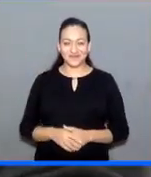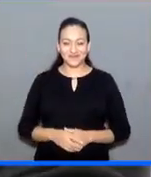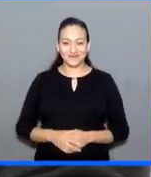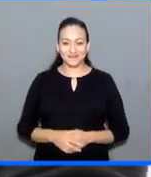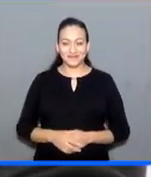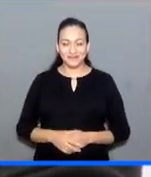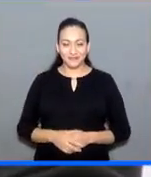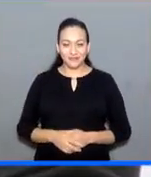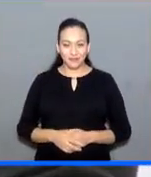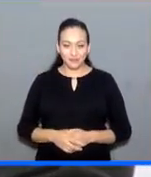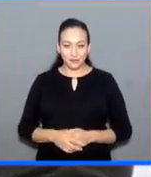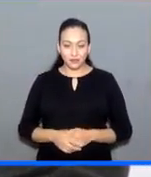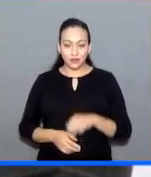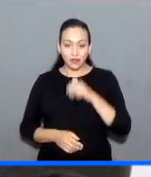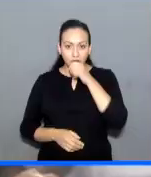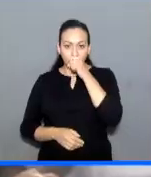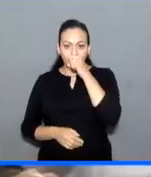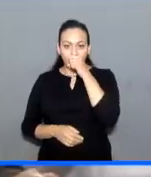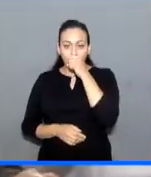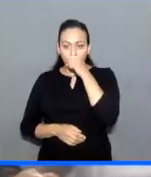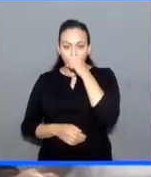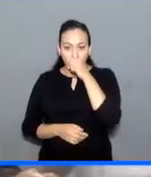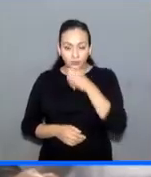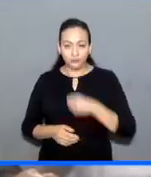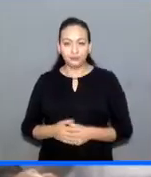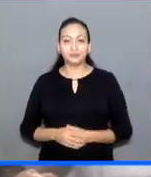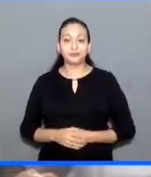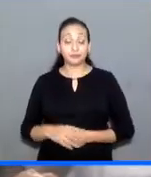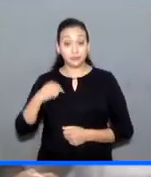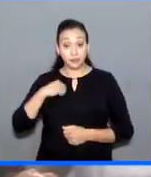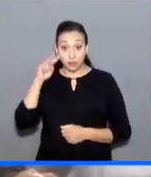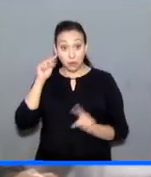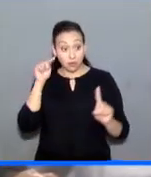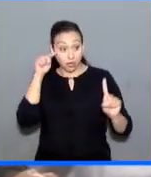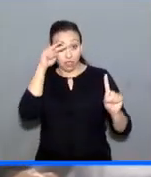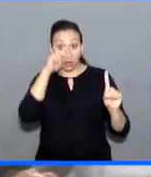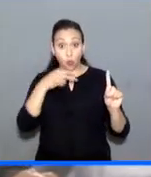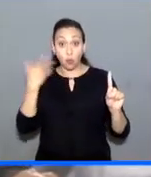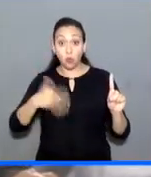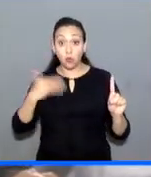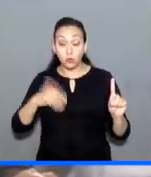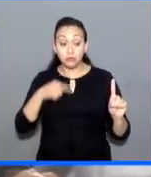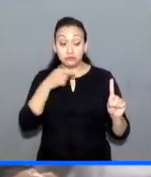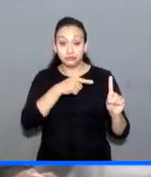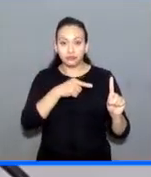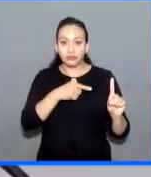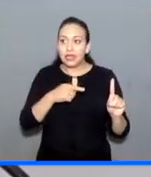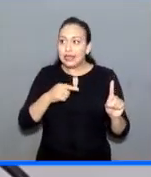A mí me gustó de ella que levanta la voz cuando siente que hay una injusticia.